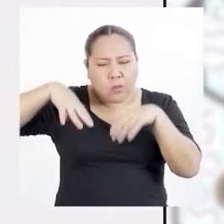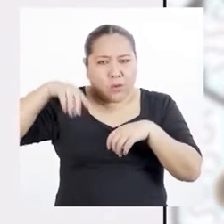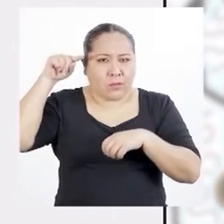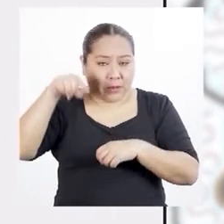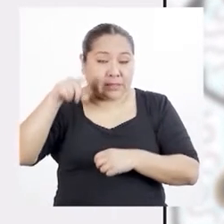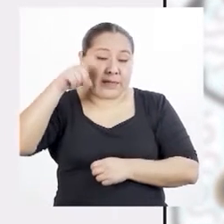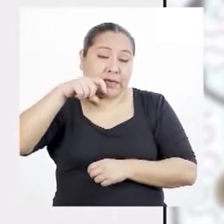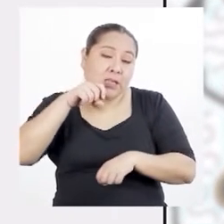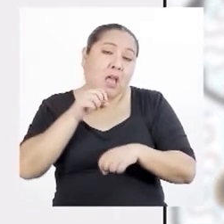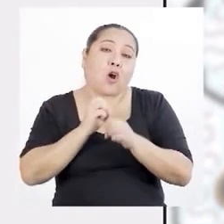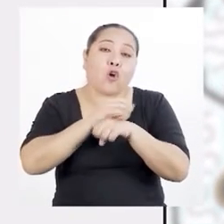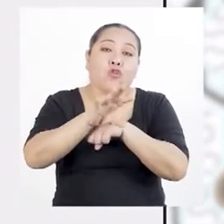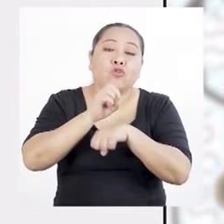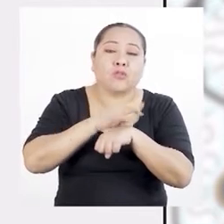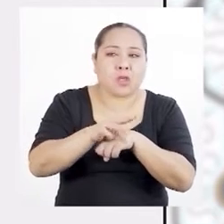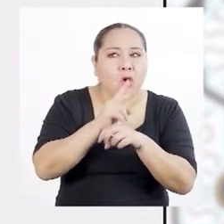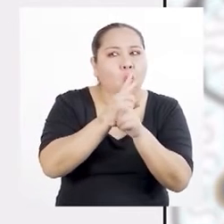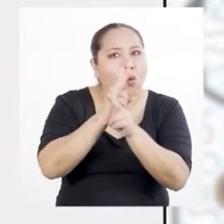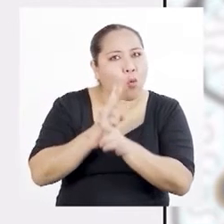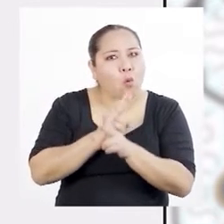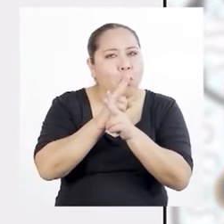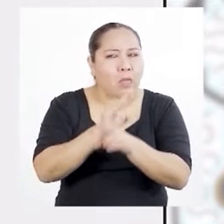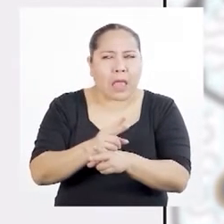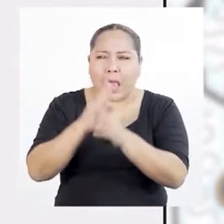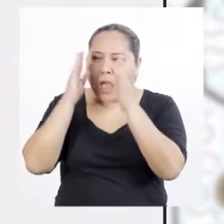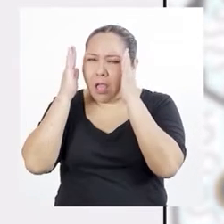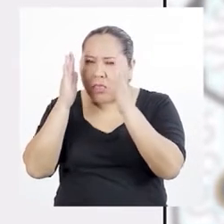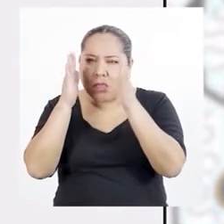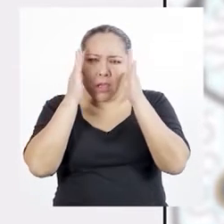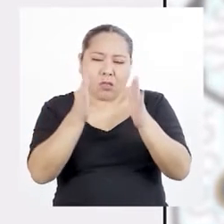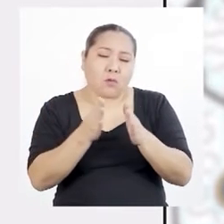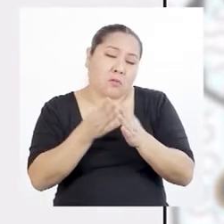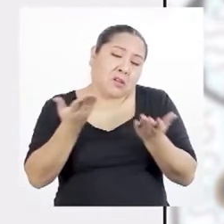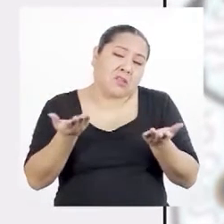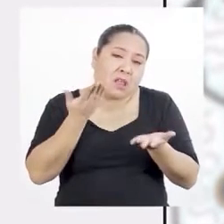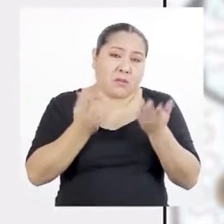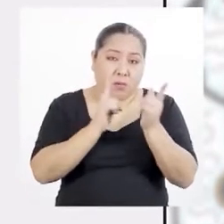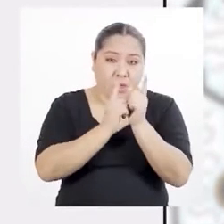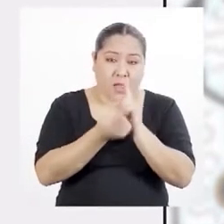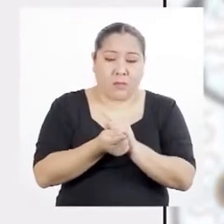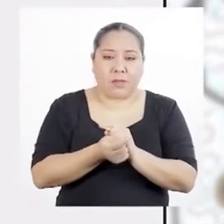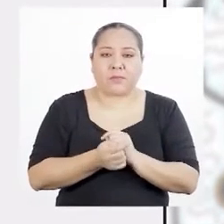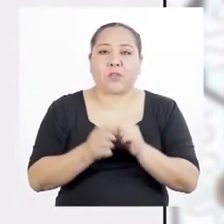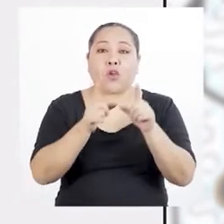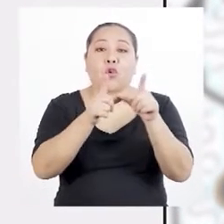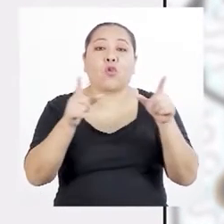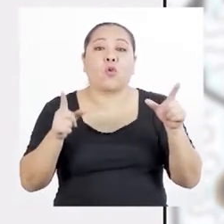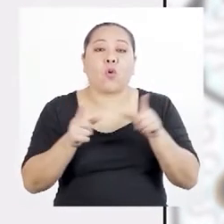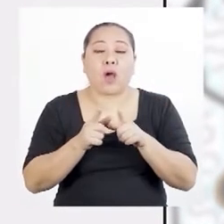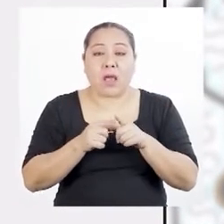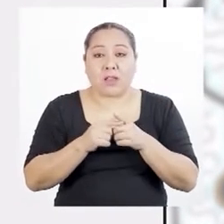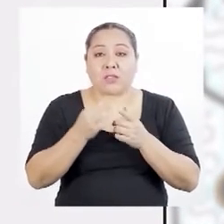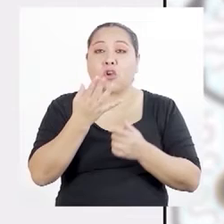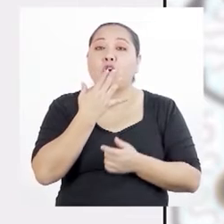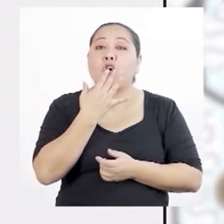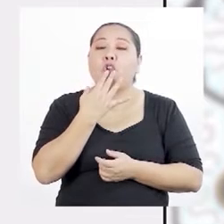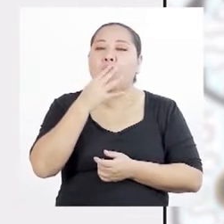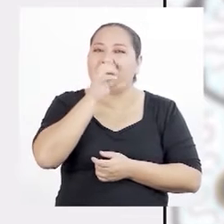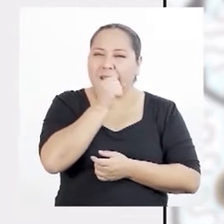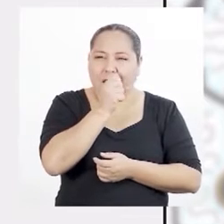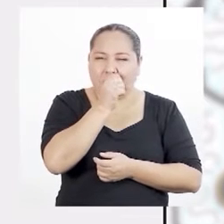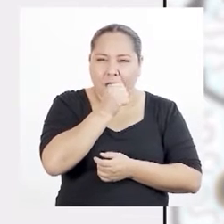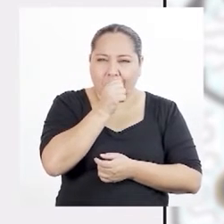Por ello, se recomienda ser prudente y estar alerta porque puede empeorar. Los lugares que están marcados de color